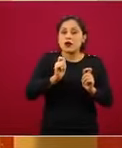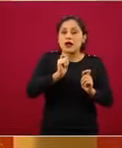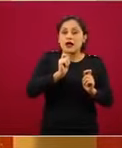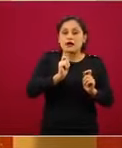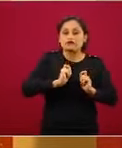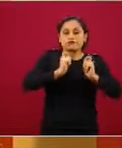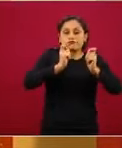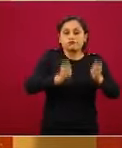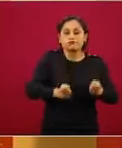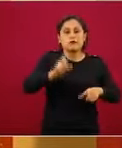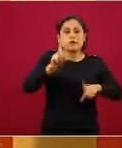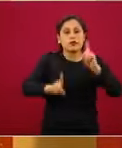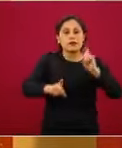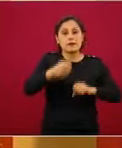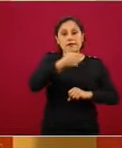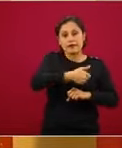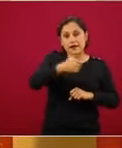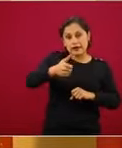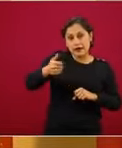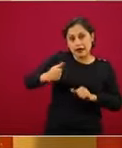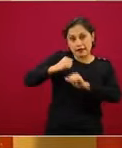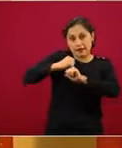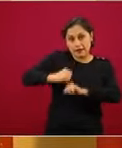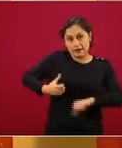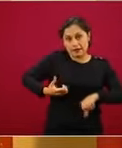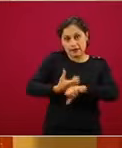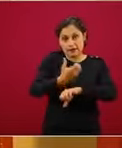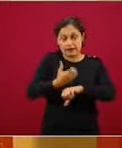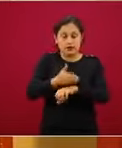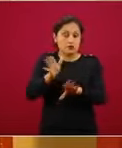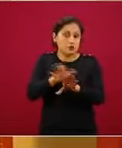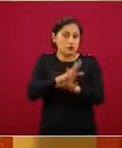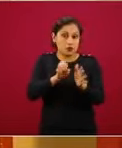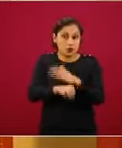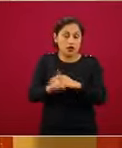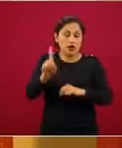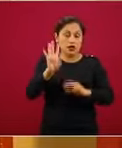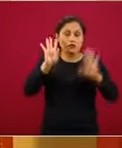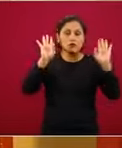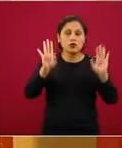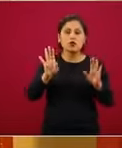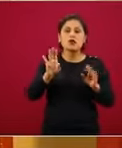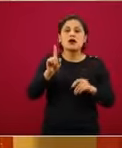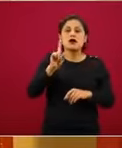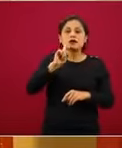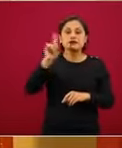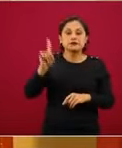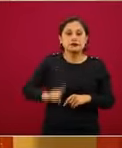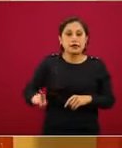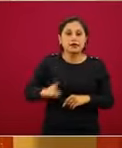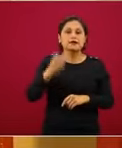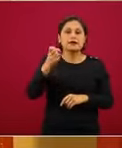deberíamos considerar también a Zacatecas, que se encuentra con semáforo en anaranjado, pero una tendencia hacia